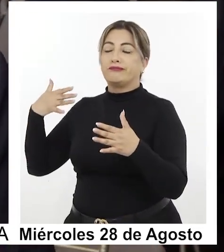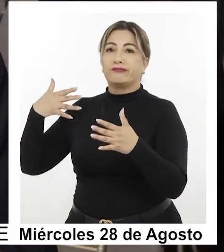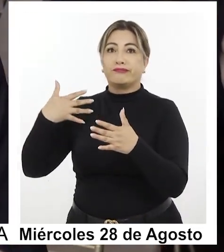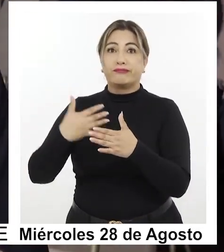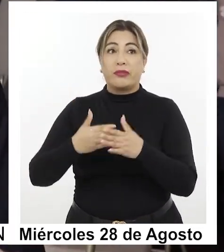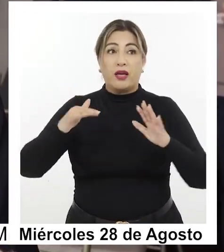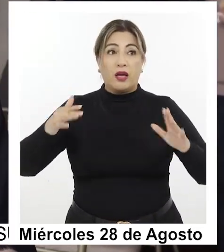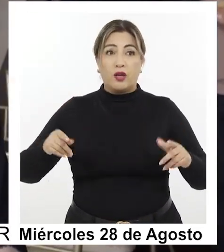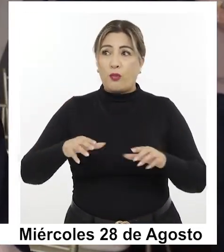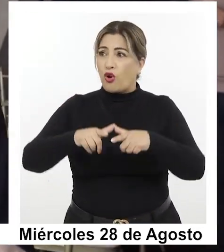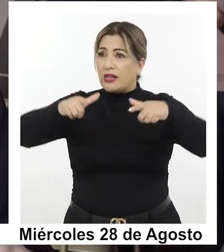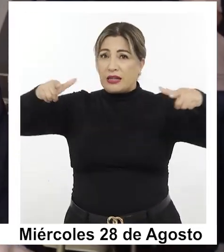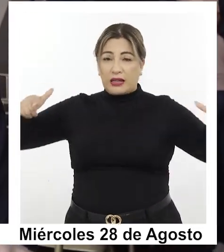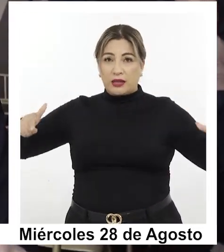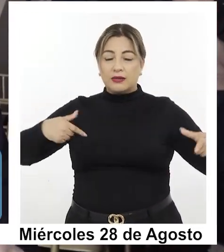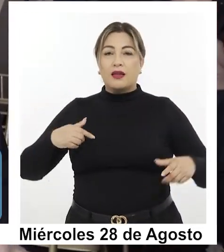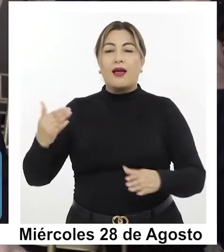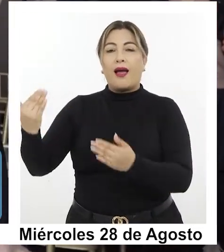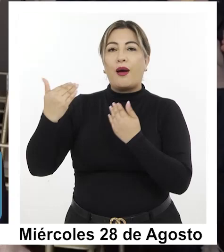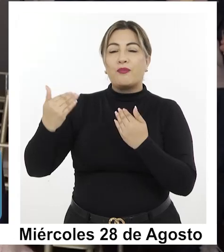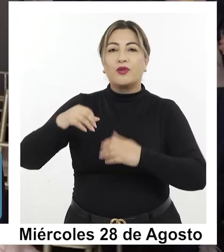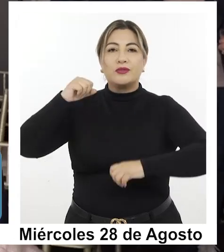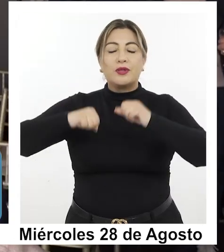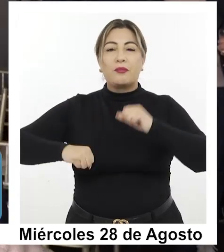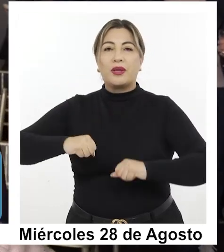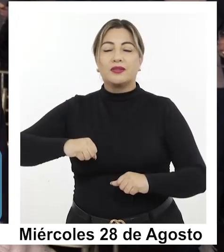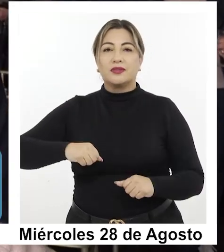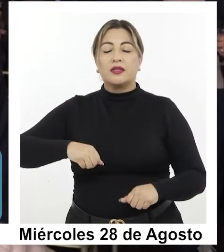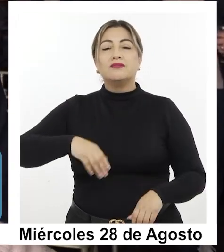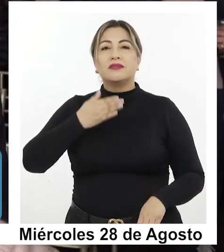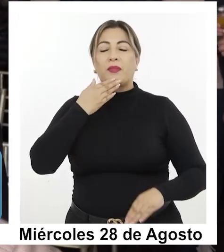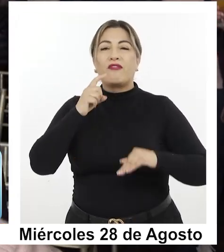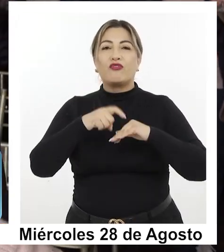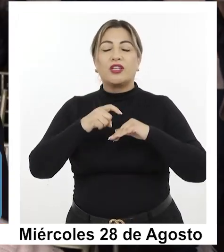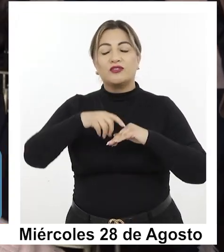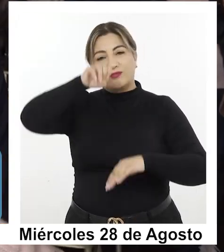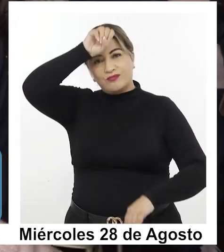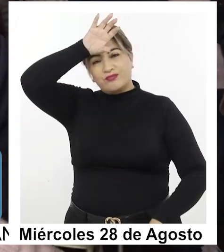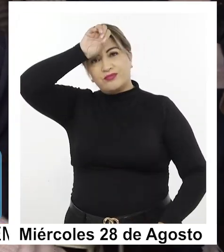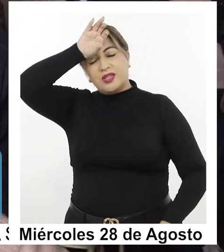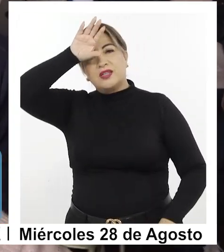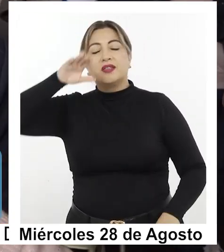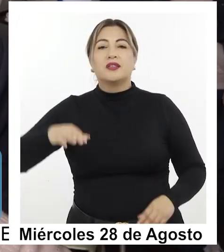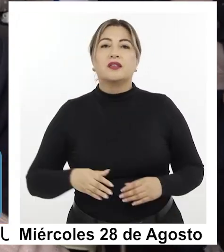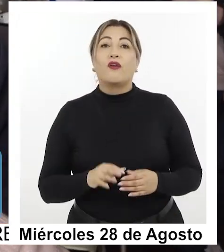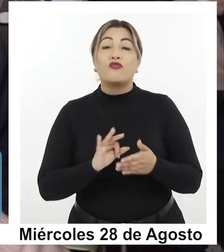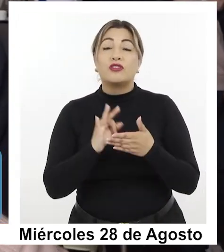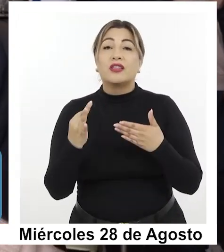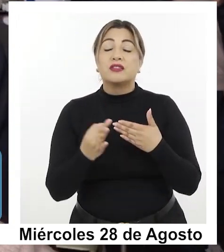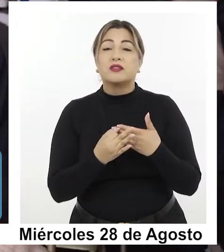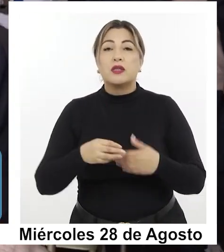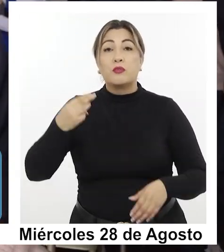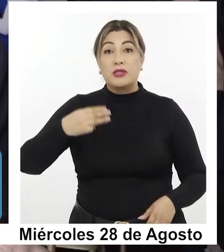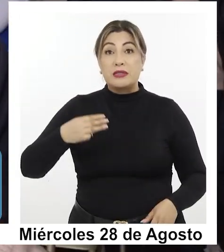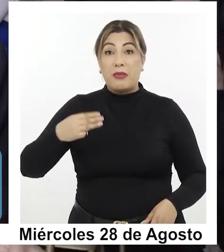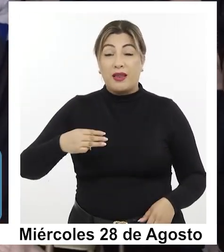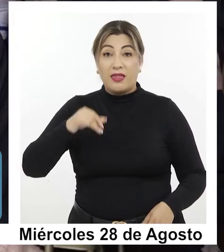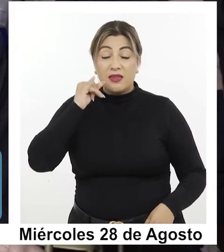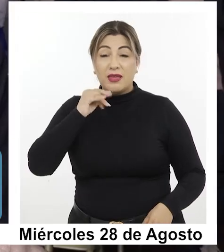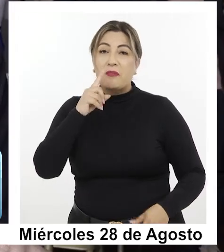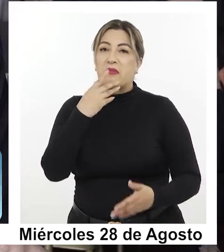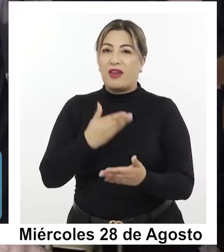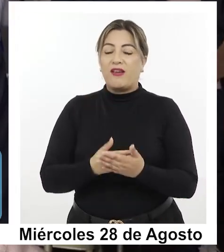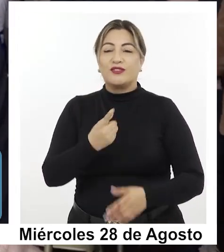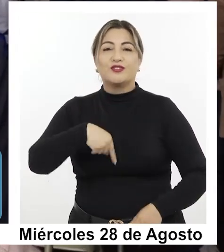de esta magnitud, con el apoyo de la empresa privada, en este caso de la Fundación Coyahuasi y de la Ilustre Municipalidad de Iquique, es la primera vez. Así que